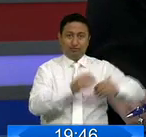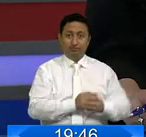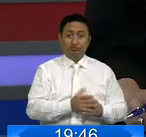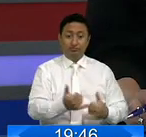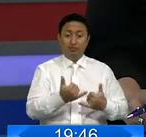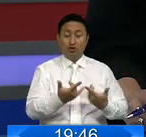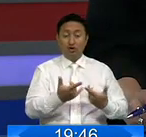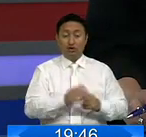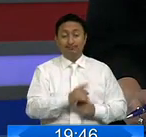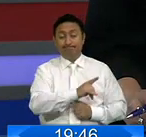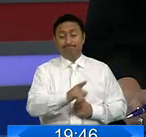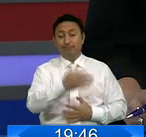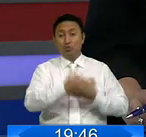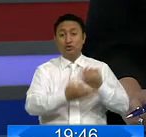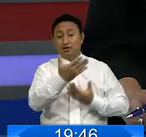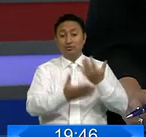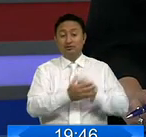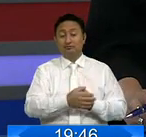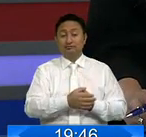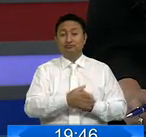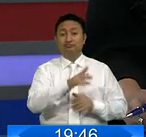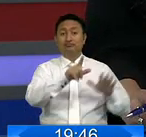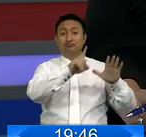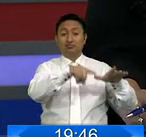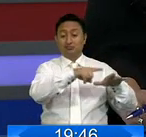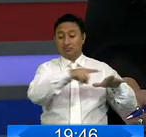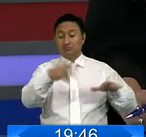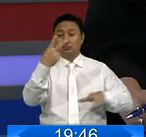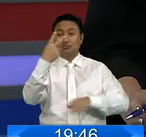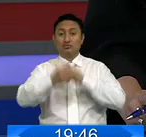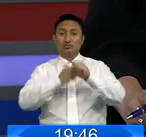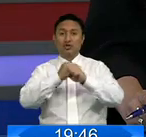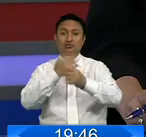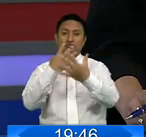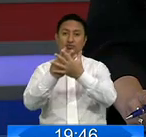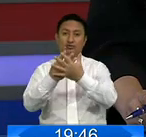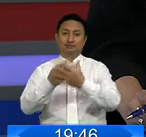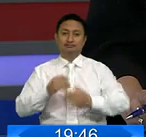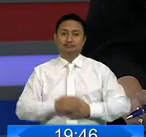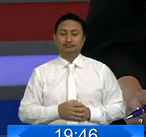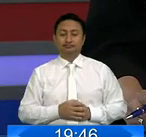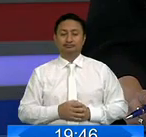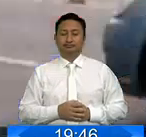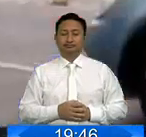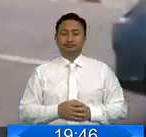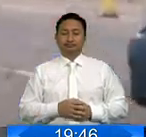ahora deberá enfrentar una pena que va desde 6 meses a 2 años de prisión.